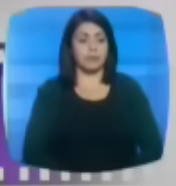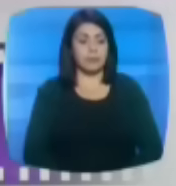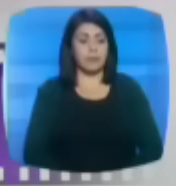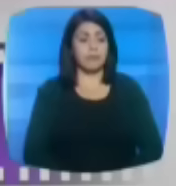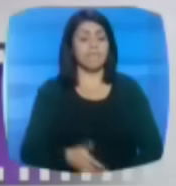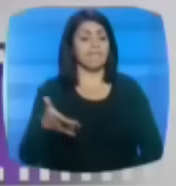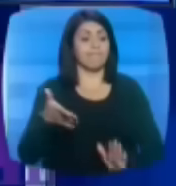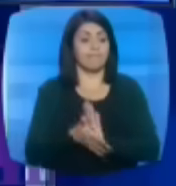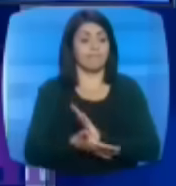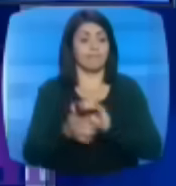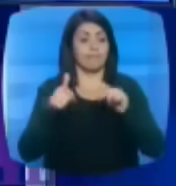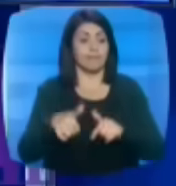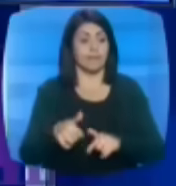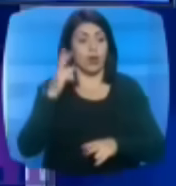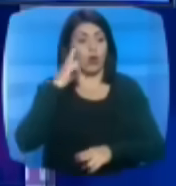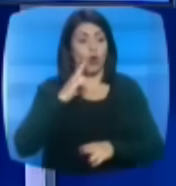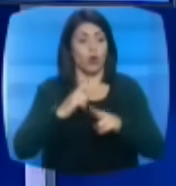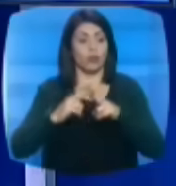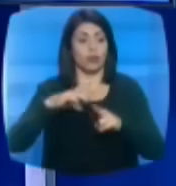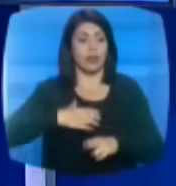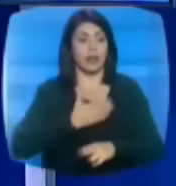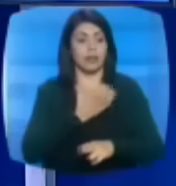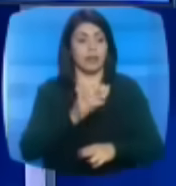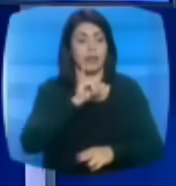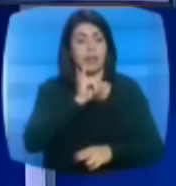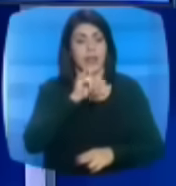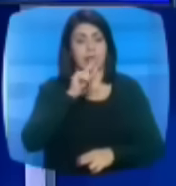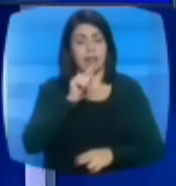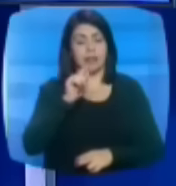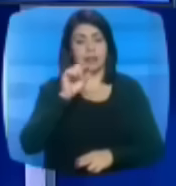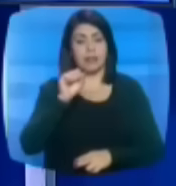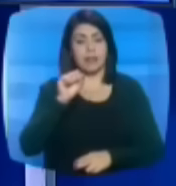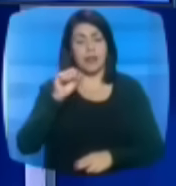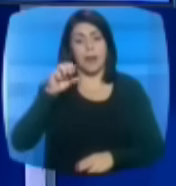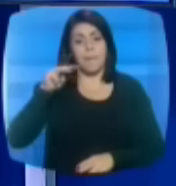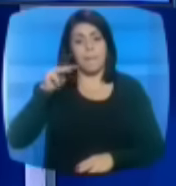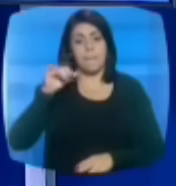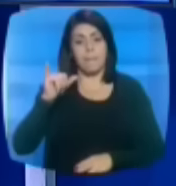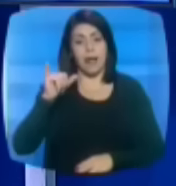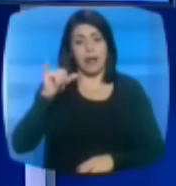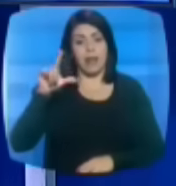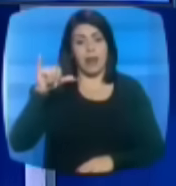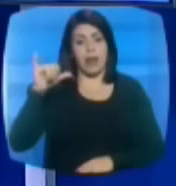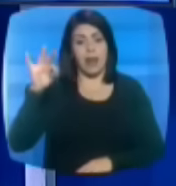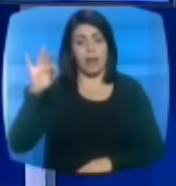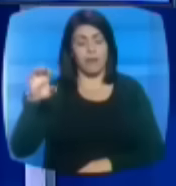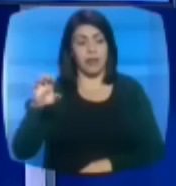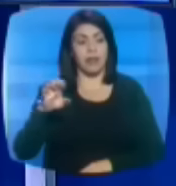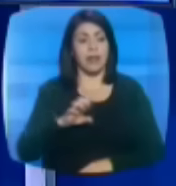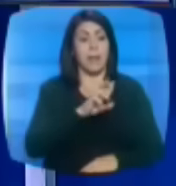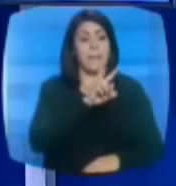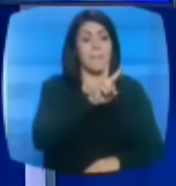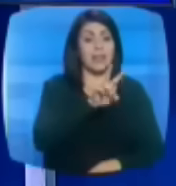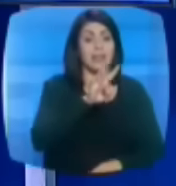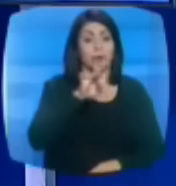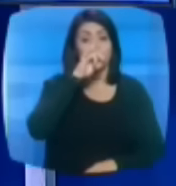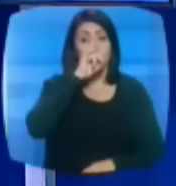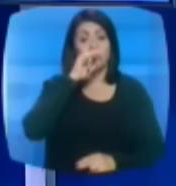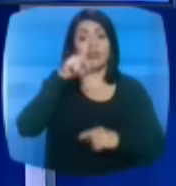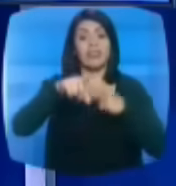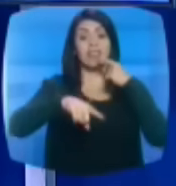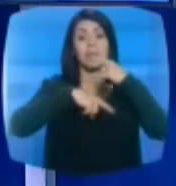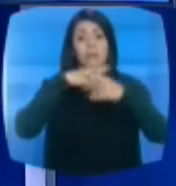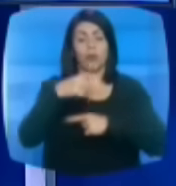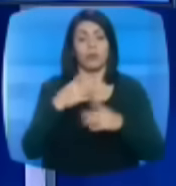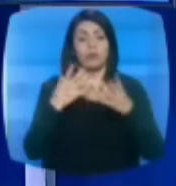Quiere decir que prácticamente es un tributo a esta canción de It's My Life, 24 años después, del 2000 al 2024.